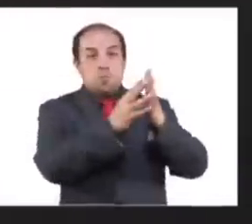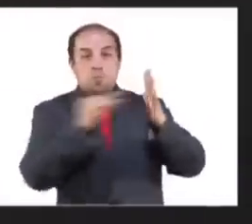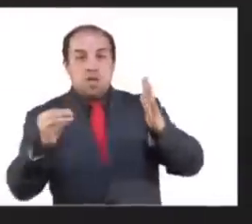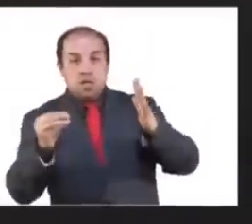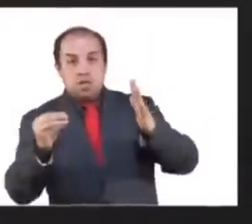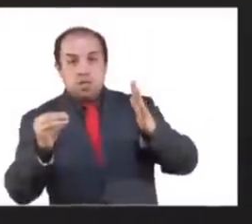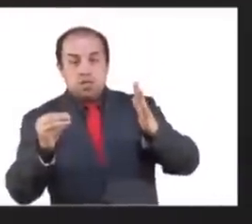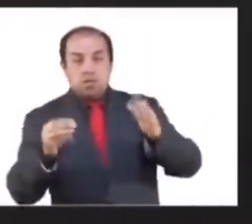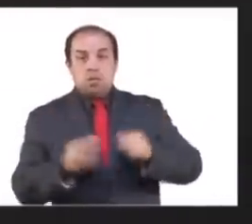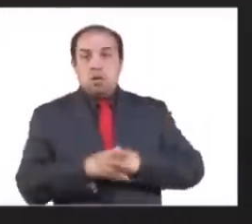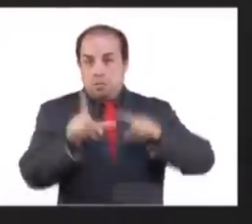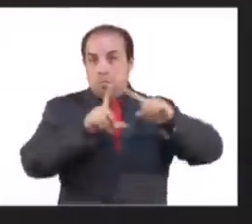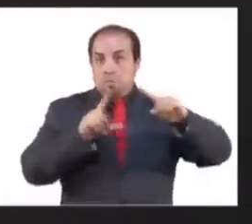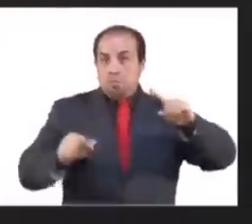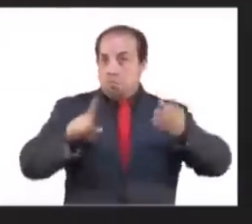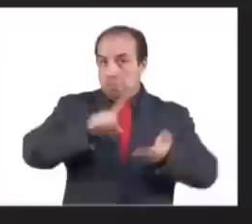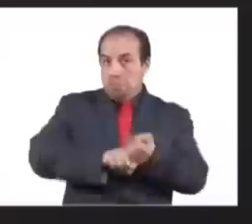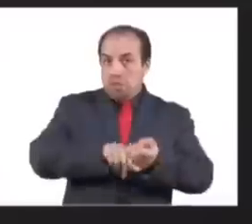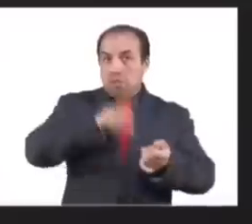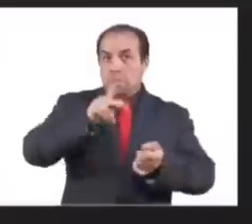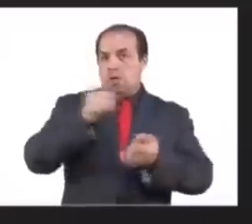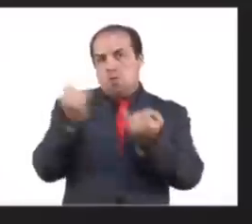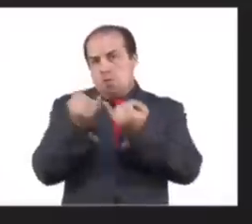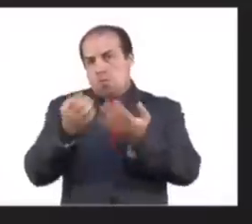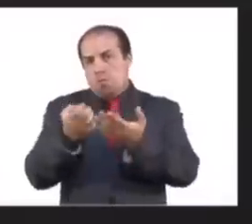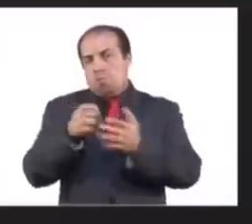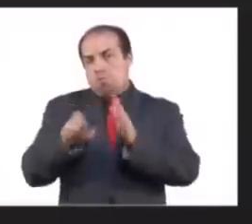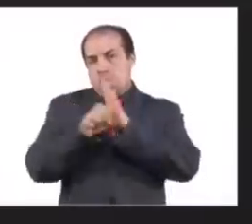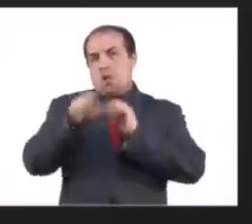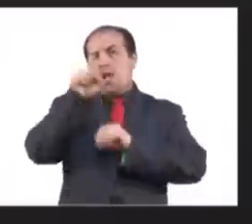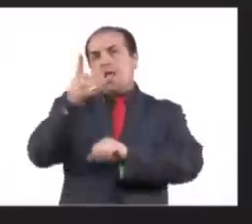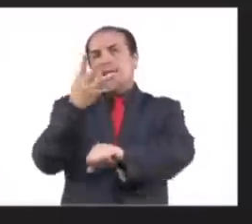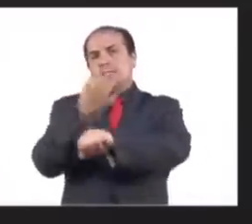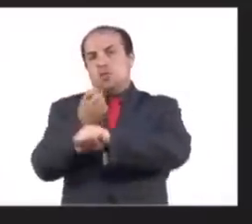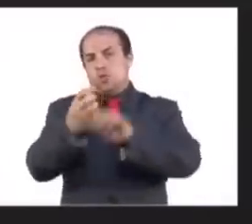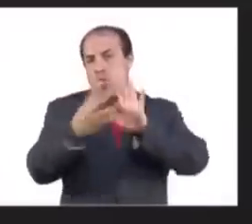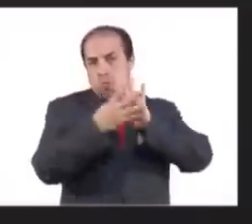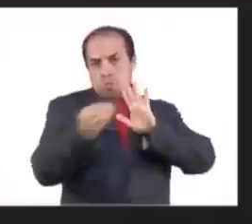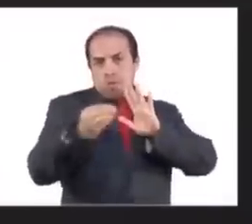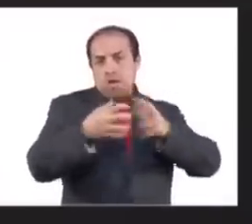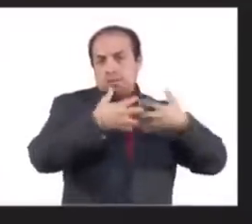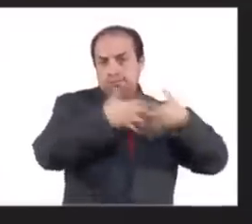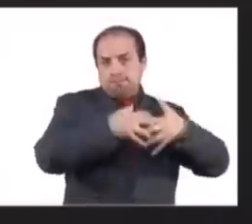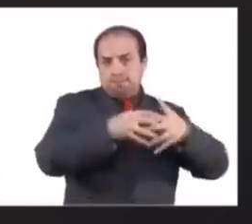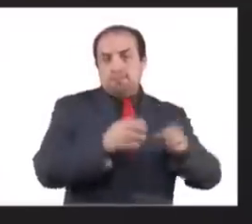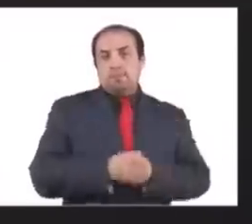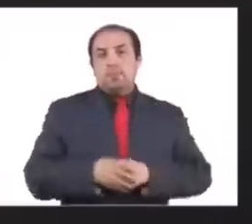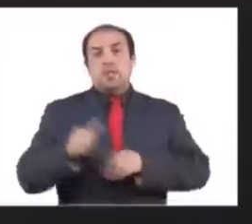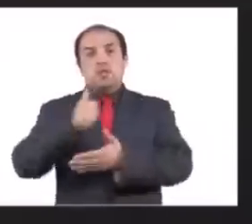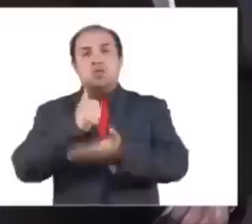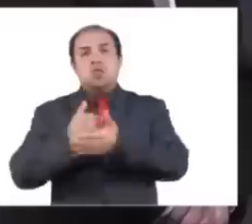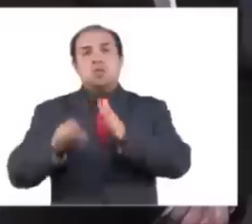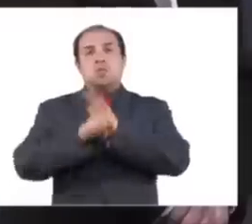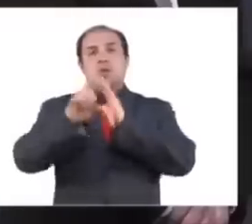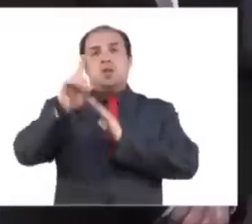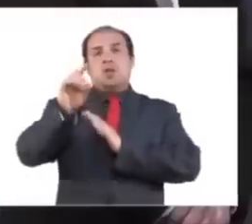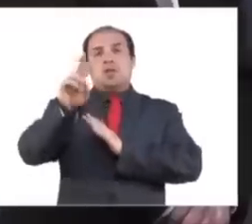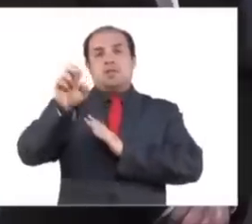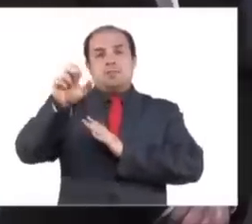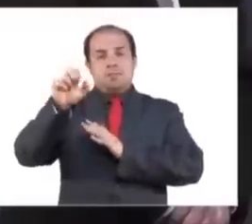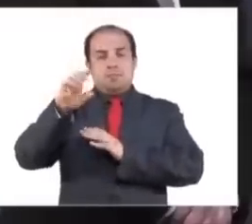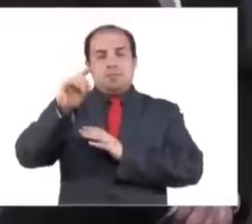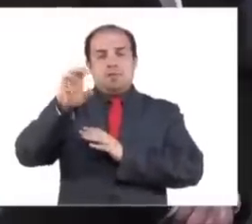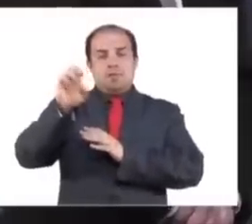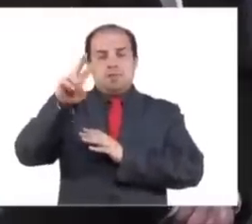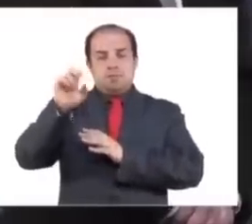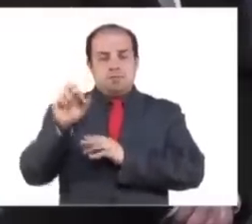México, pero también a los Estados Unidos, a ciudades como Denver y New York